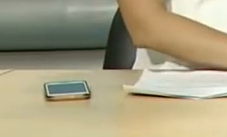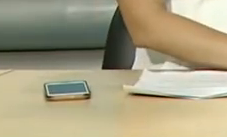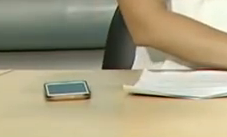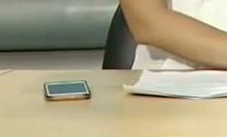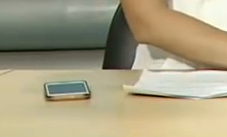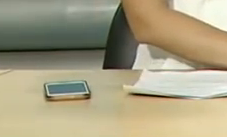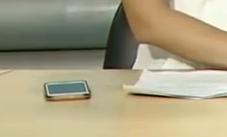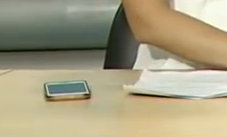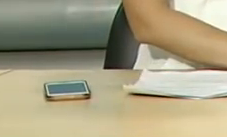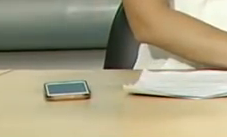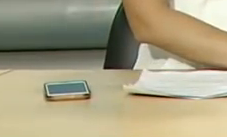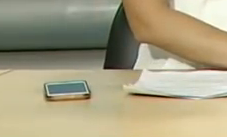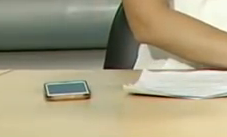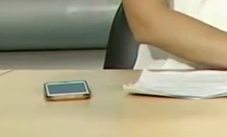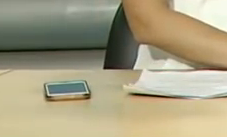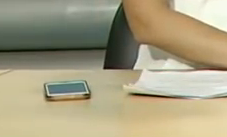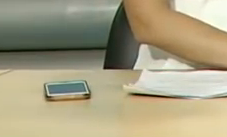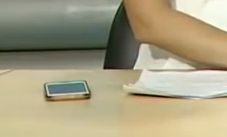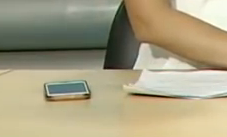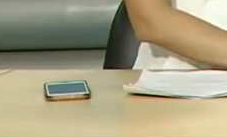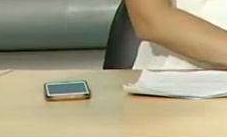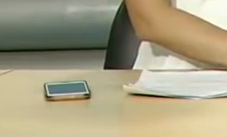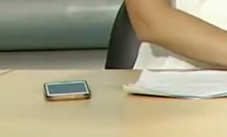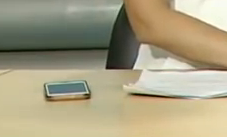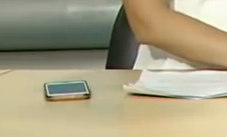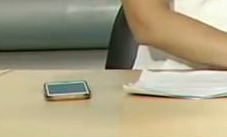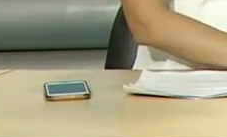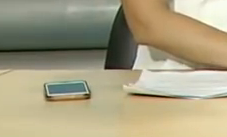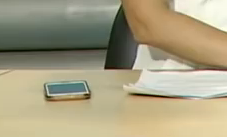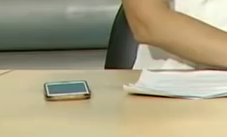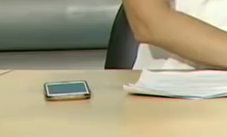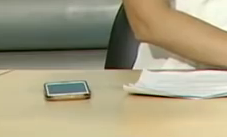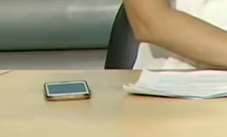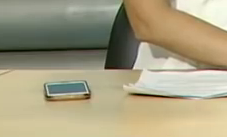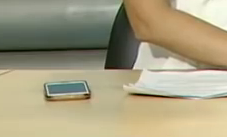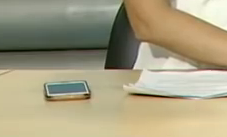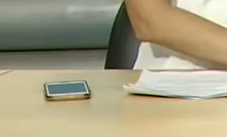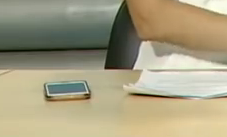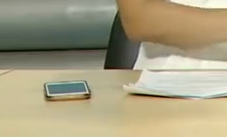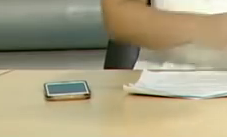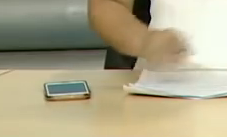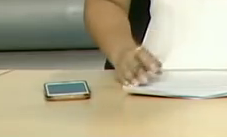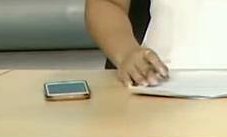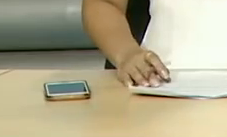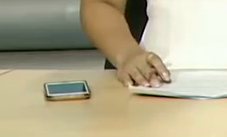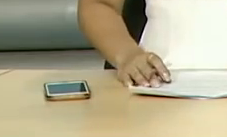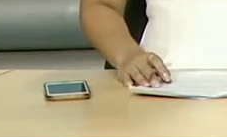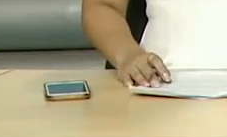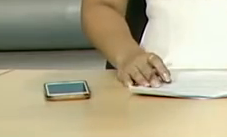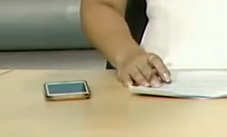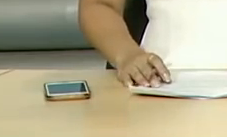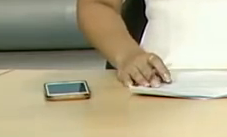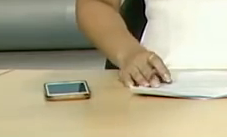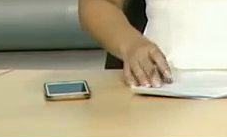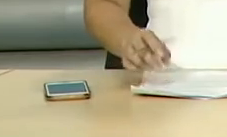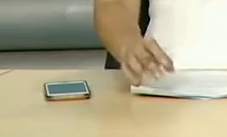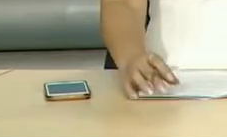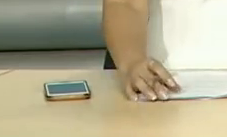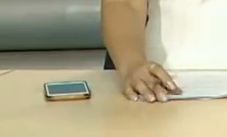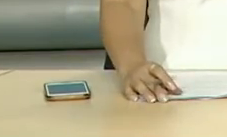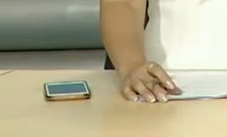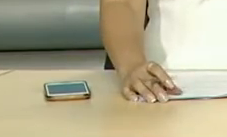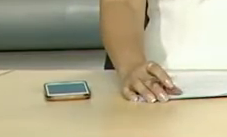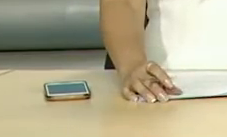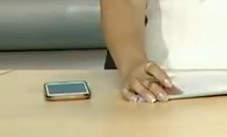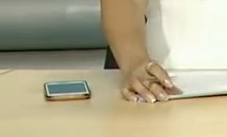Navidad? 207 días. Exactito. Ya va a poner el contador de una buena vez. Que lo ponga el señor productor. Ya lo vamos a